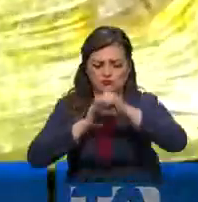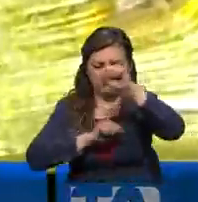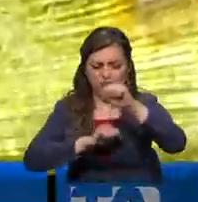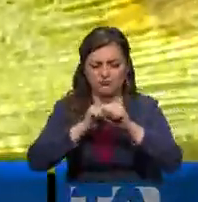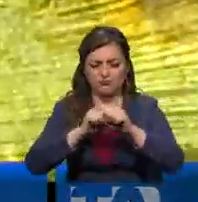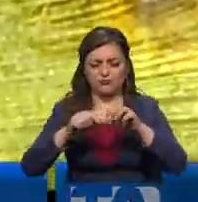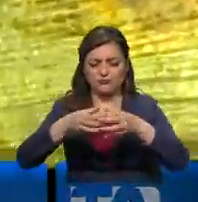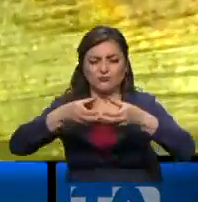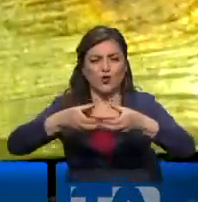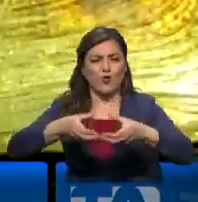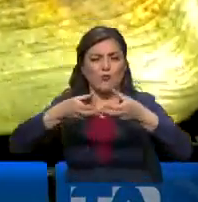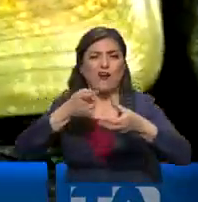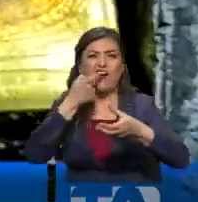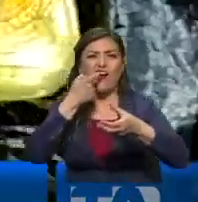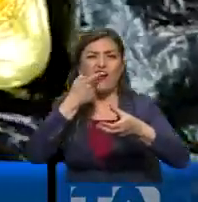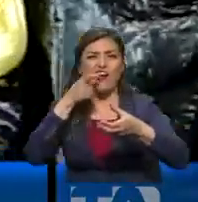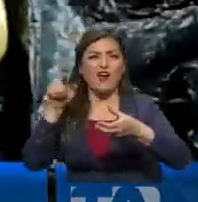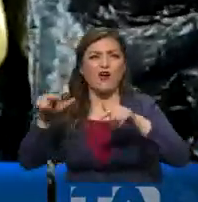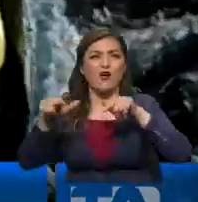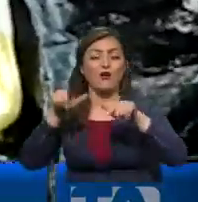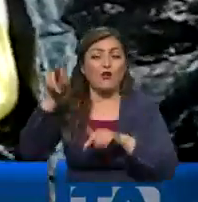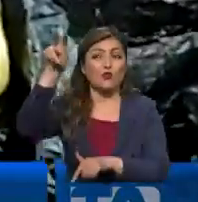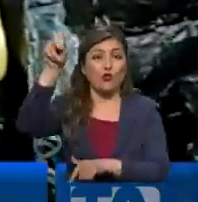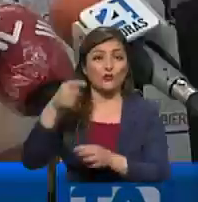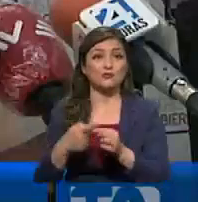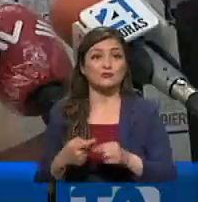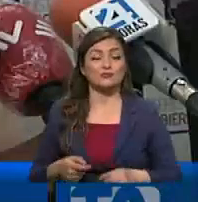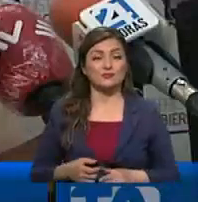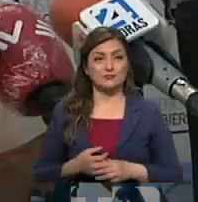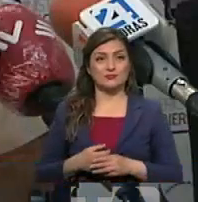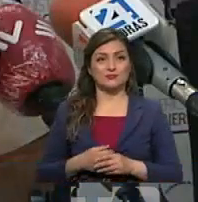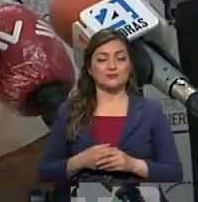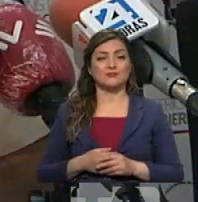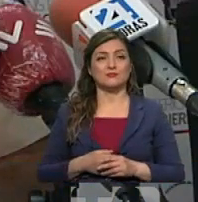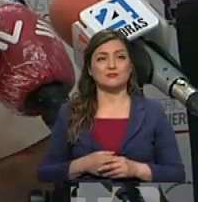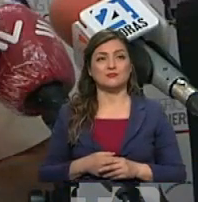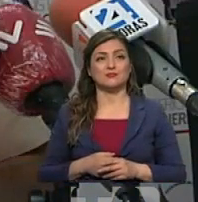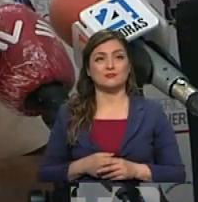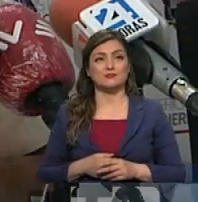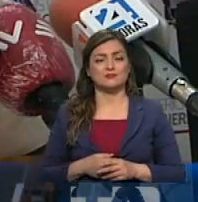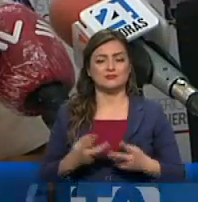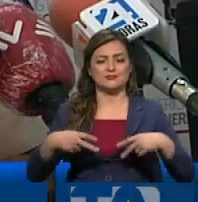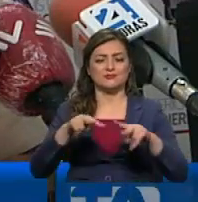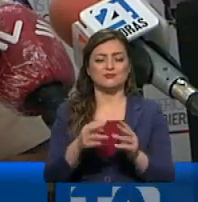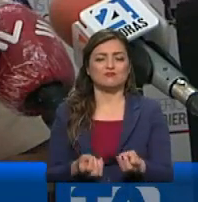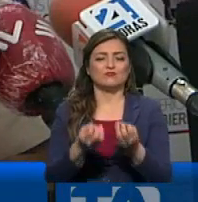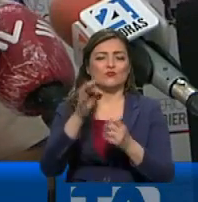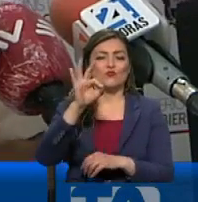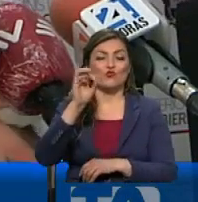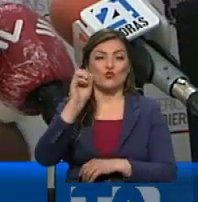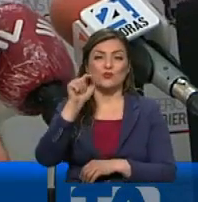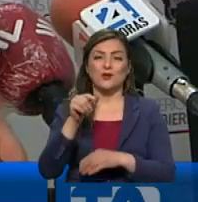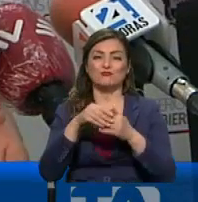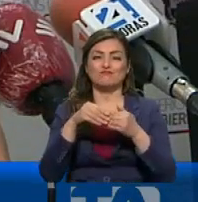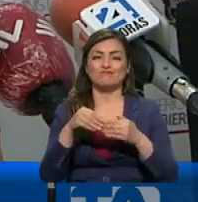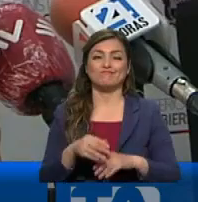injustificada de un lingote de oro. El hecho ocurrió en el norte de la capital. Está aproximadamente en $90,000,